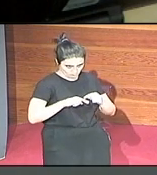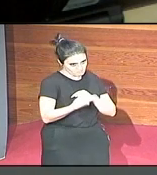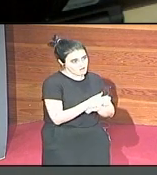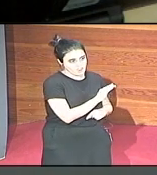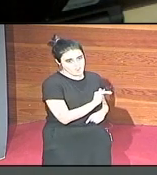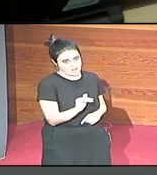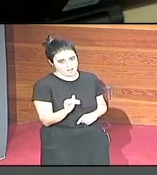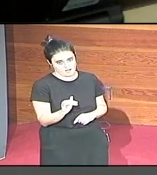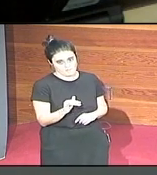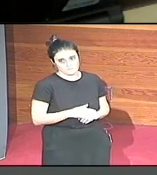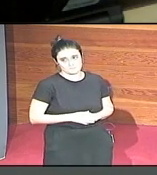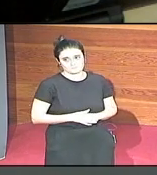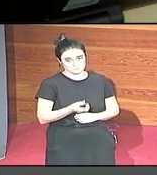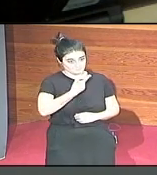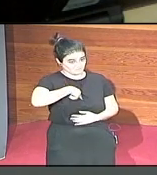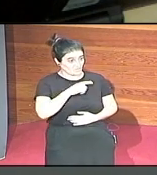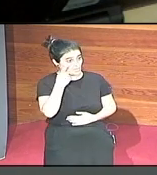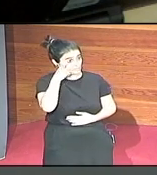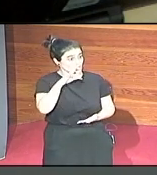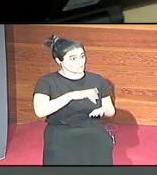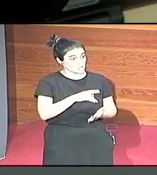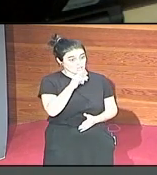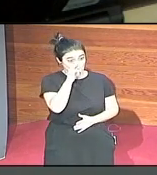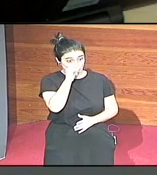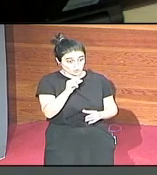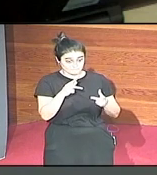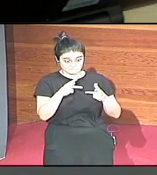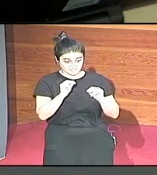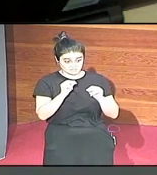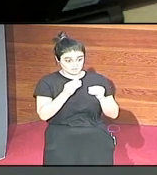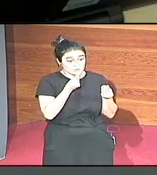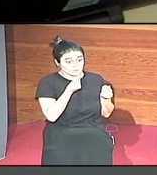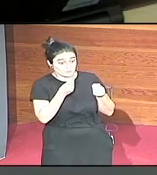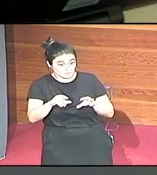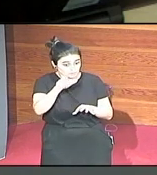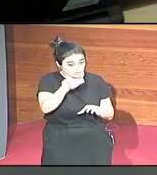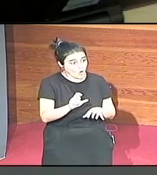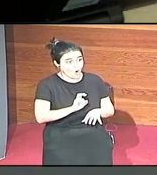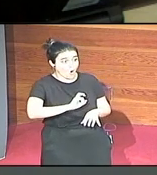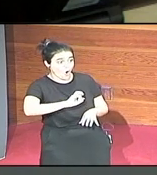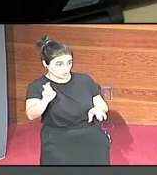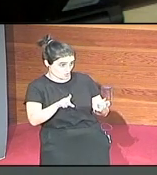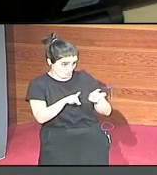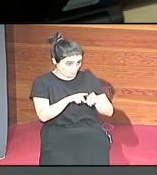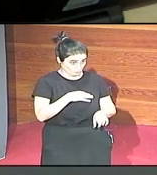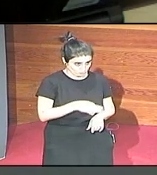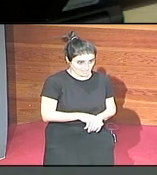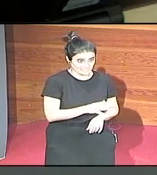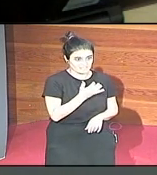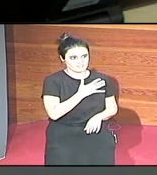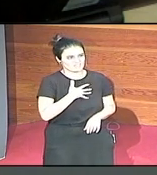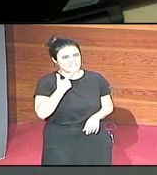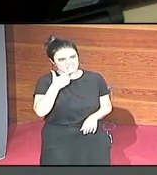Sabemos que otro Putin puede aparecer después de esto, de este. No, si cayera Putin o